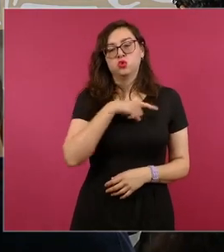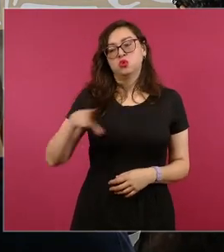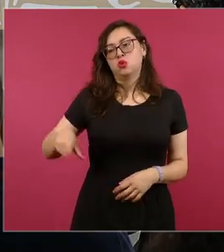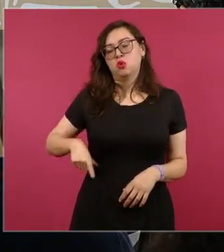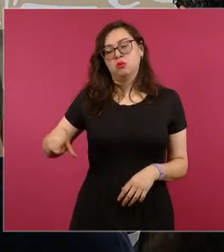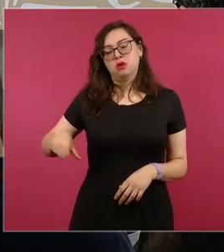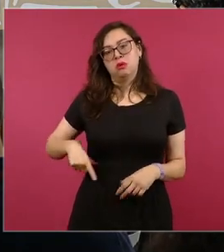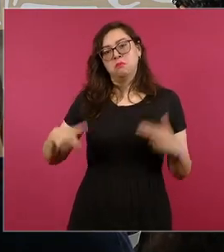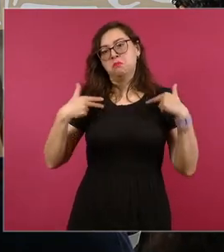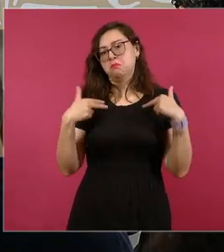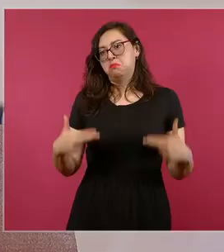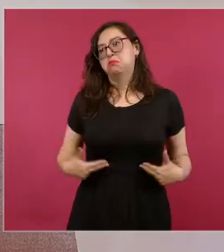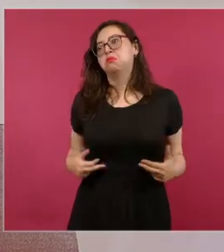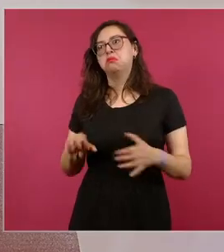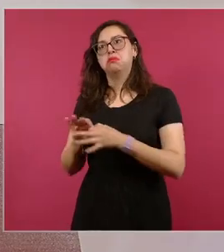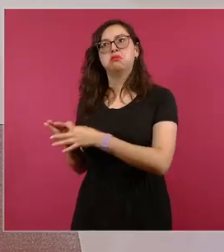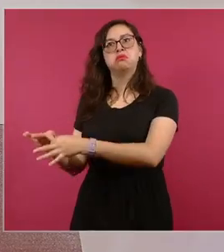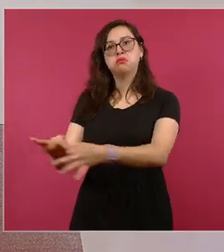Pero cada quien